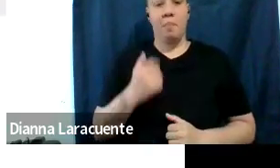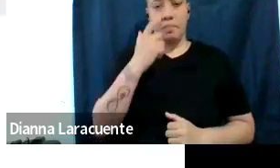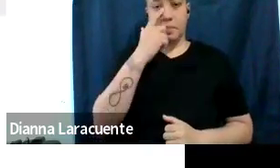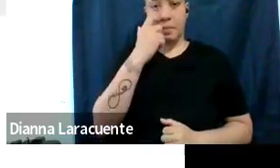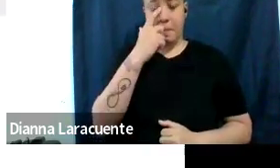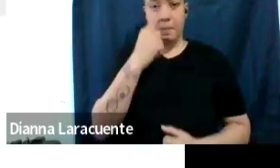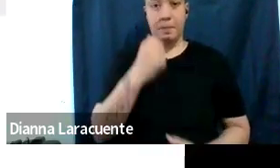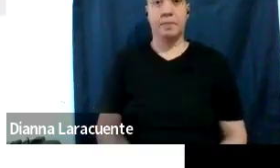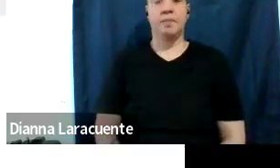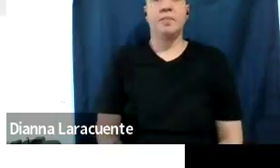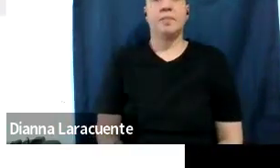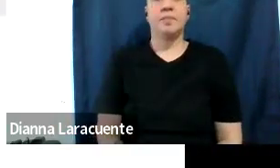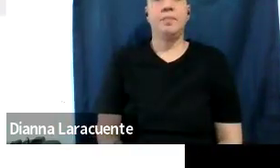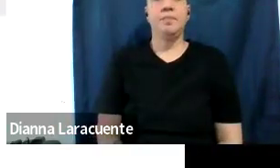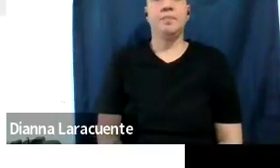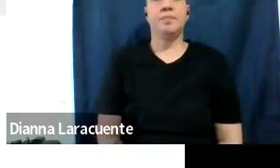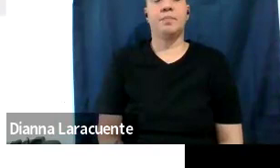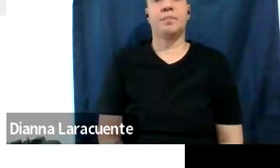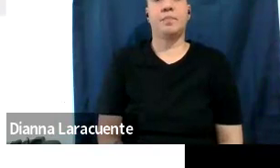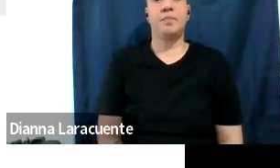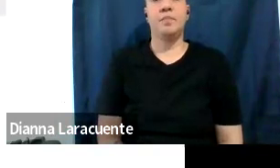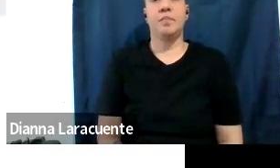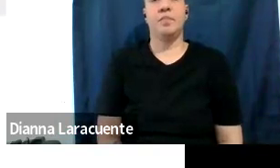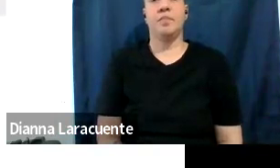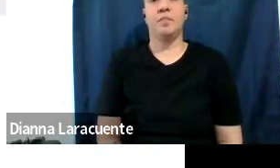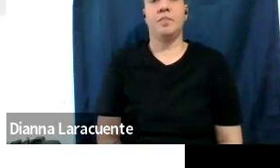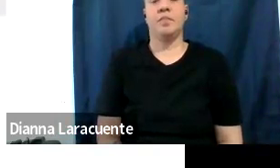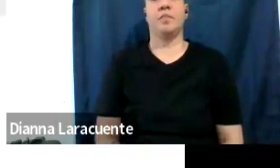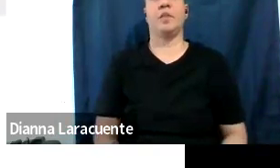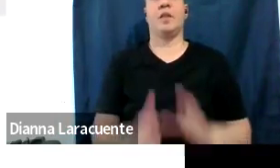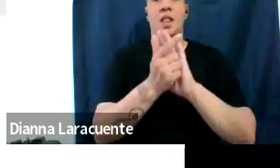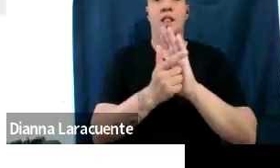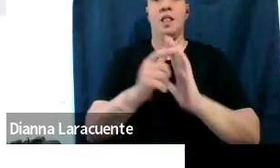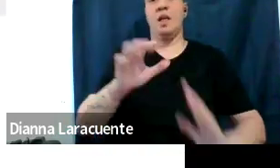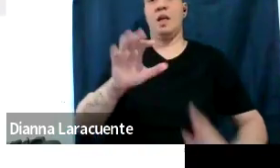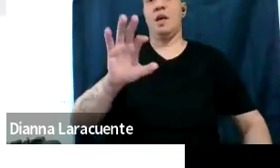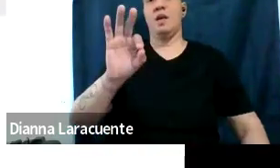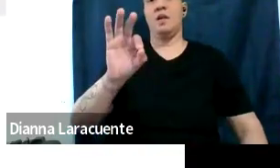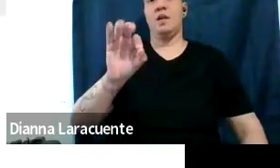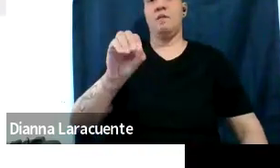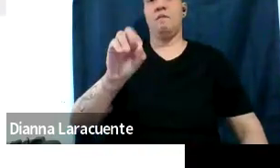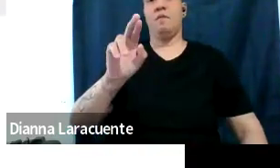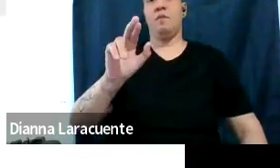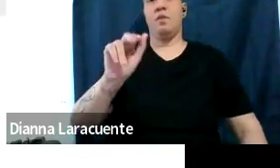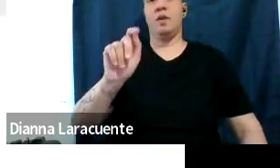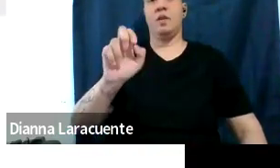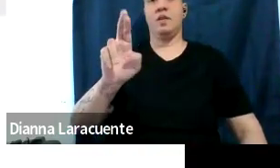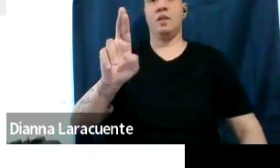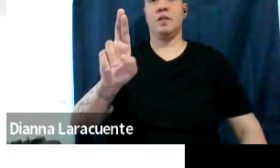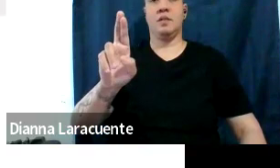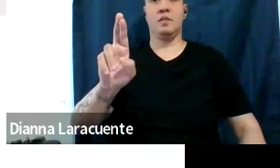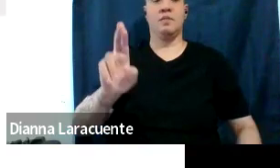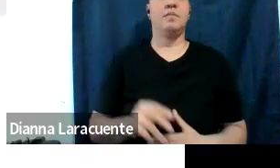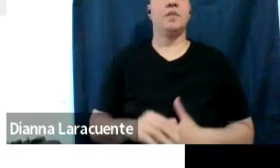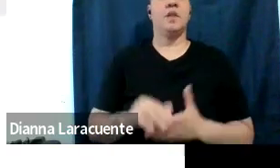fíjese, esa nueva, esa ley Foraker borró del presupuesto las pensiones concedidas